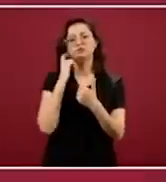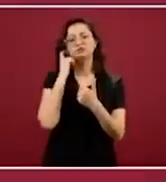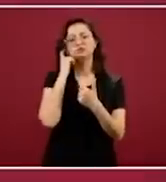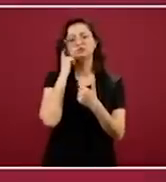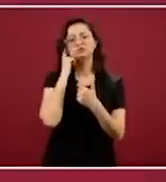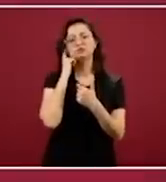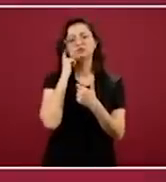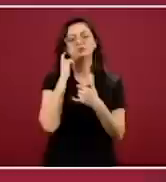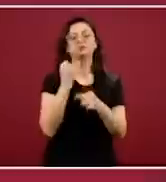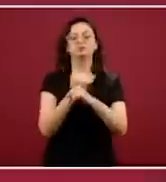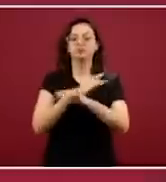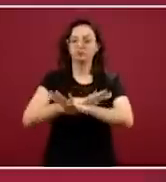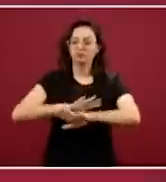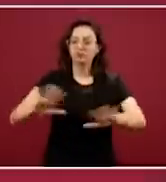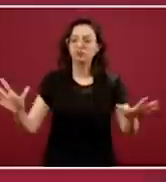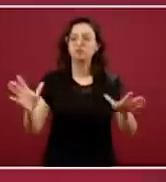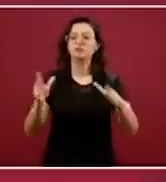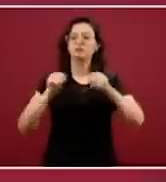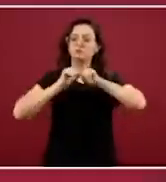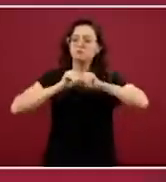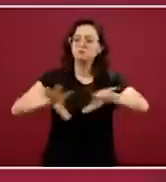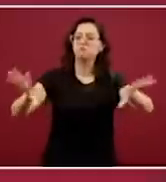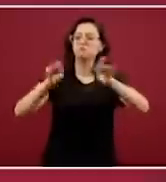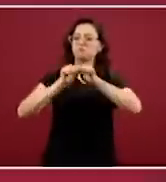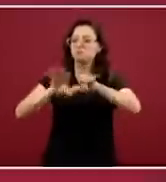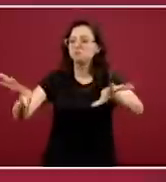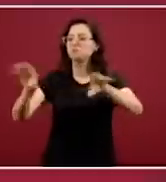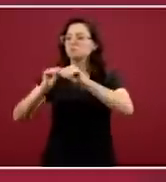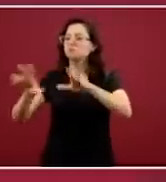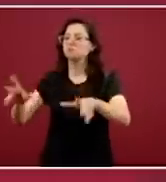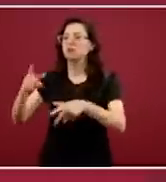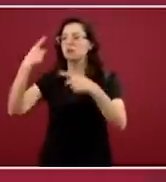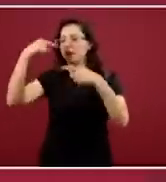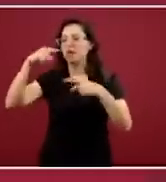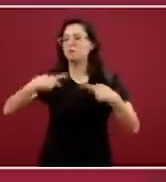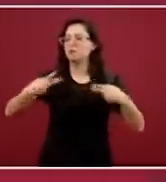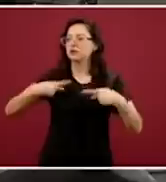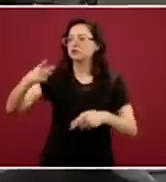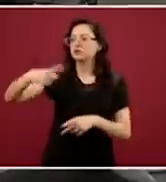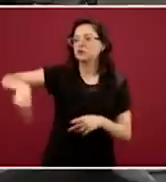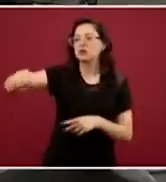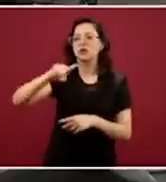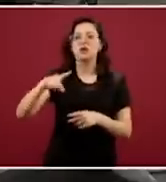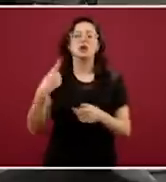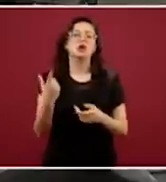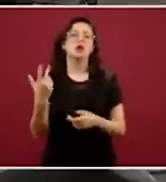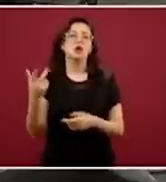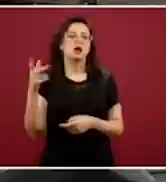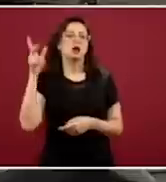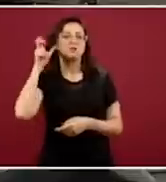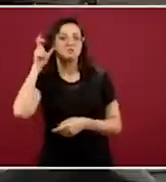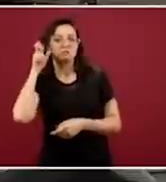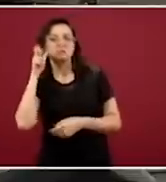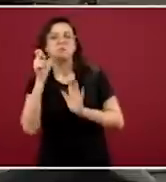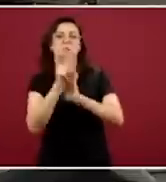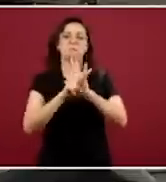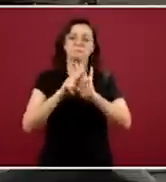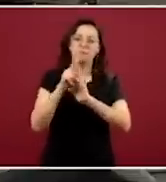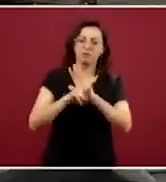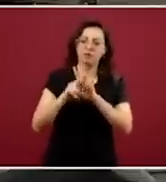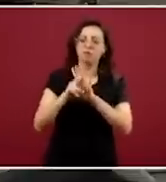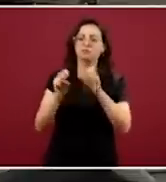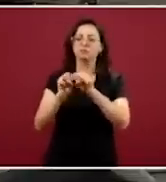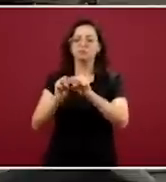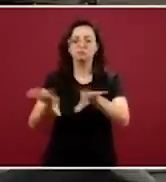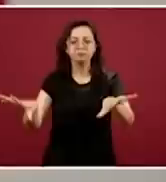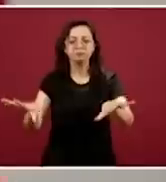spots, de mensajes directos a la sociedad, directos a la comunidad, en audio y en video, y esto